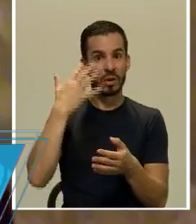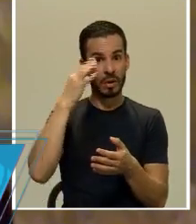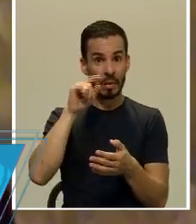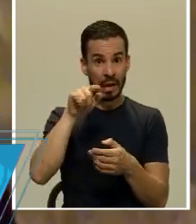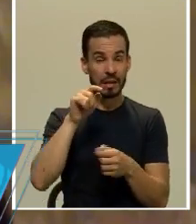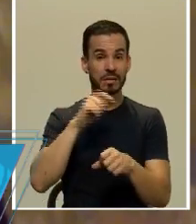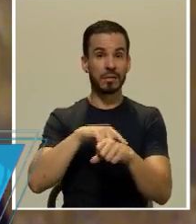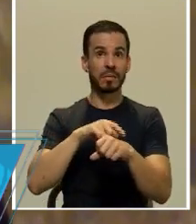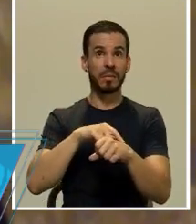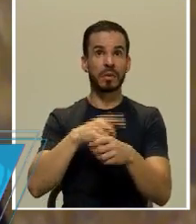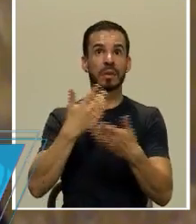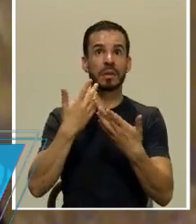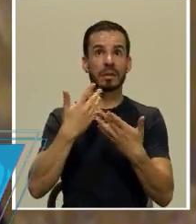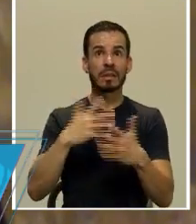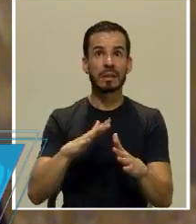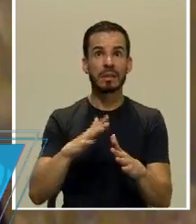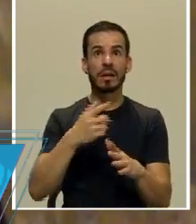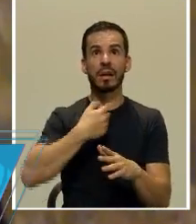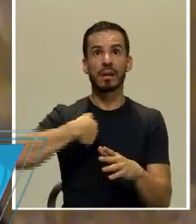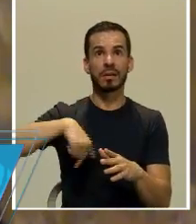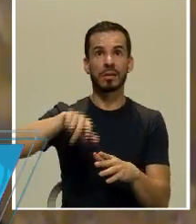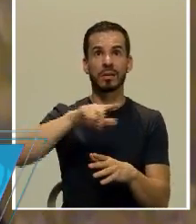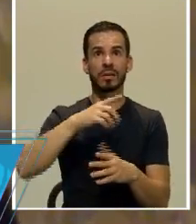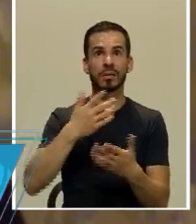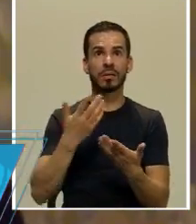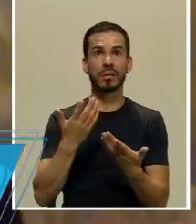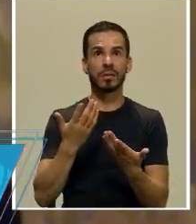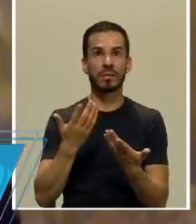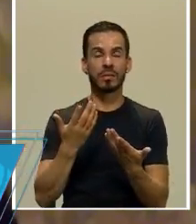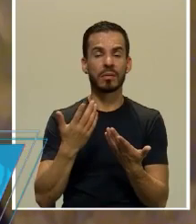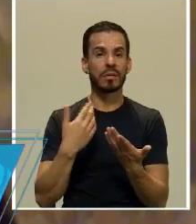para ese momento ya debiéramos de estar